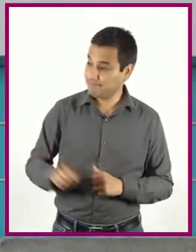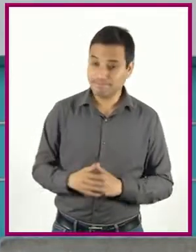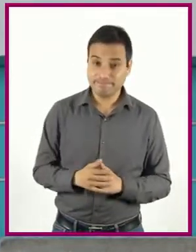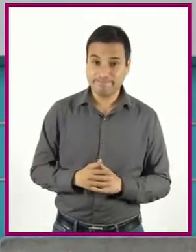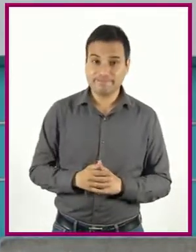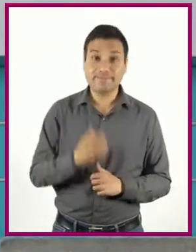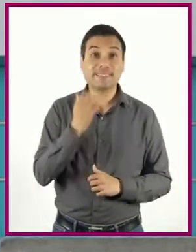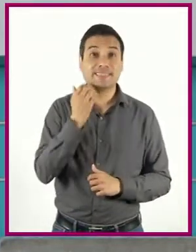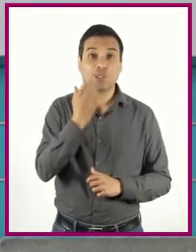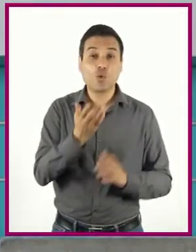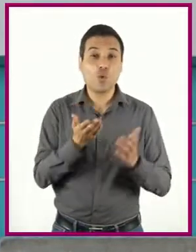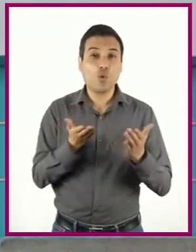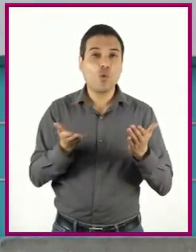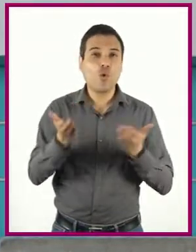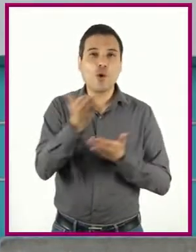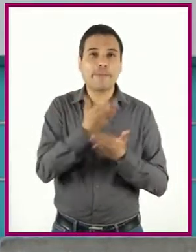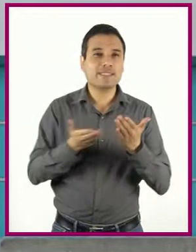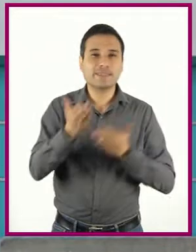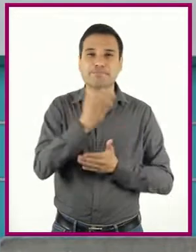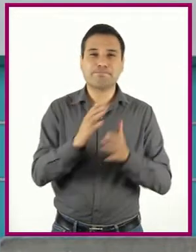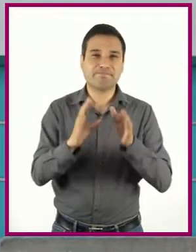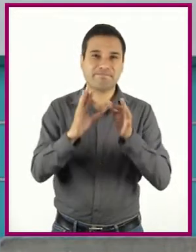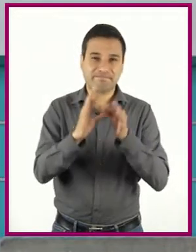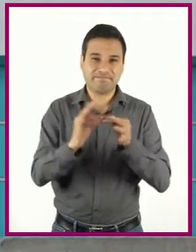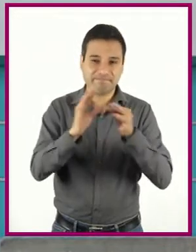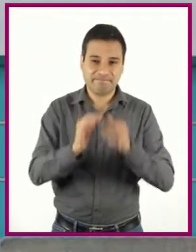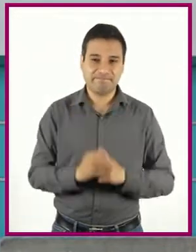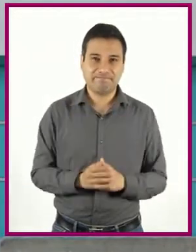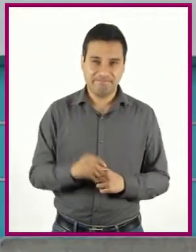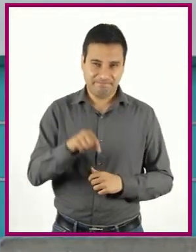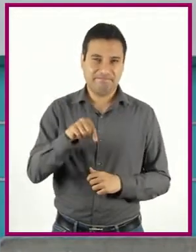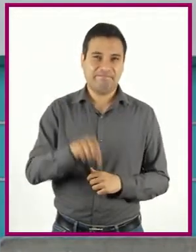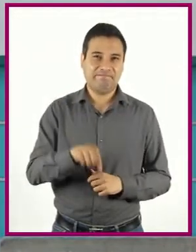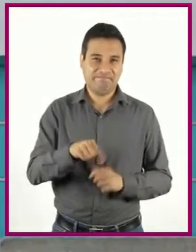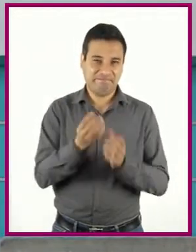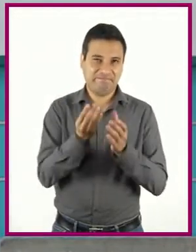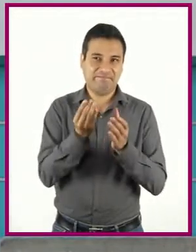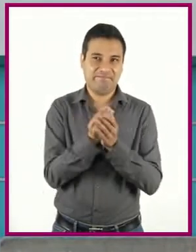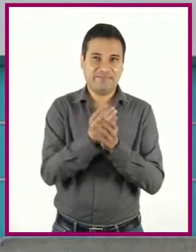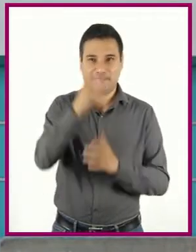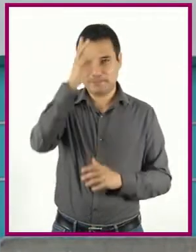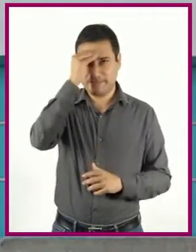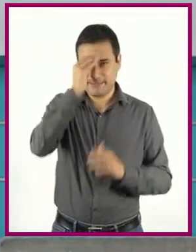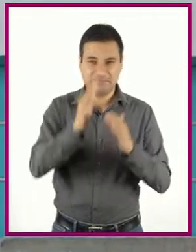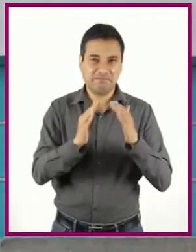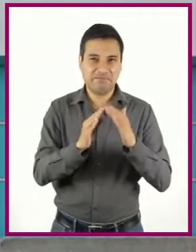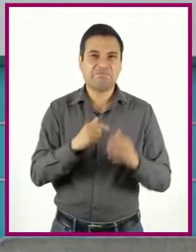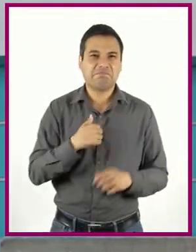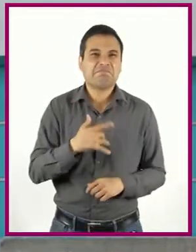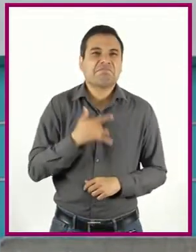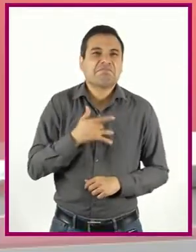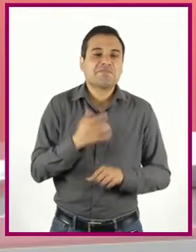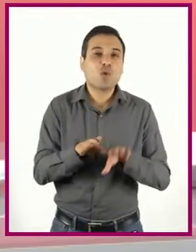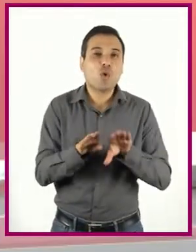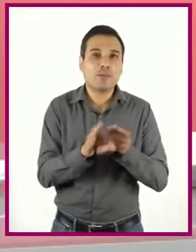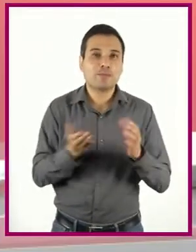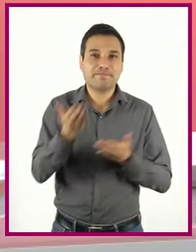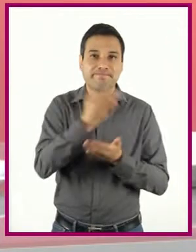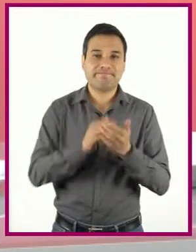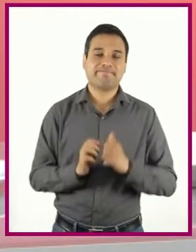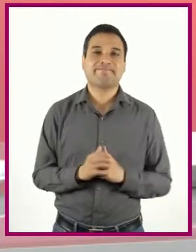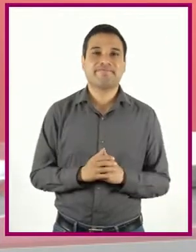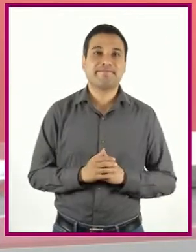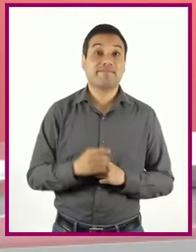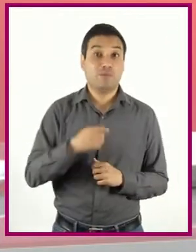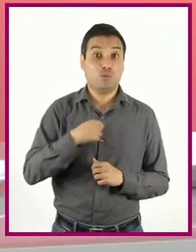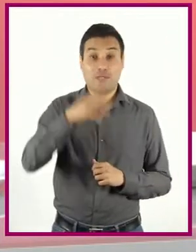Quiero compartirles lo que significó estar en esta noble e importante estrategia llamada Aprende en Casa. Aprendí que